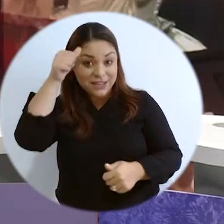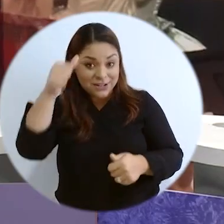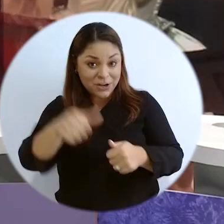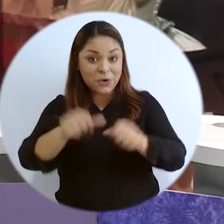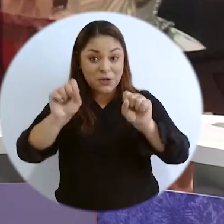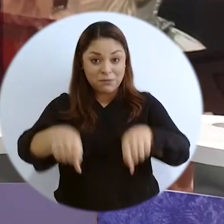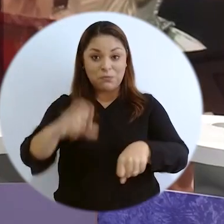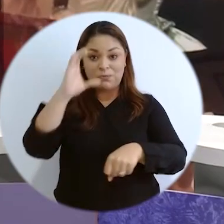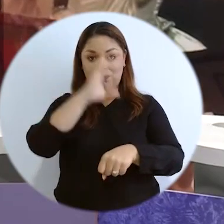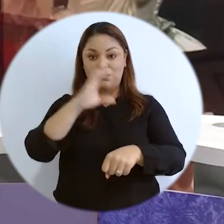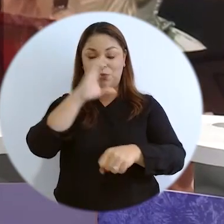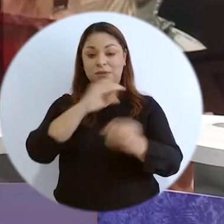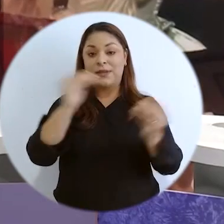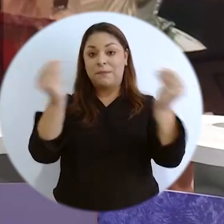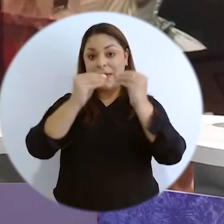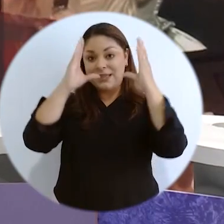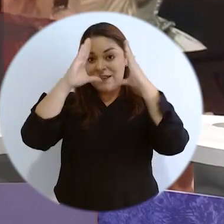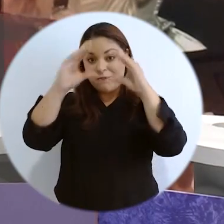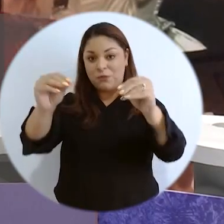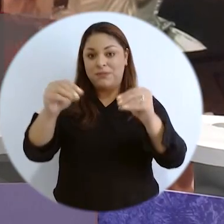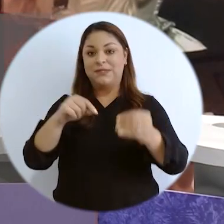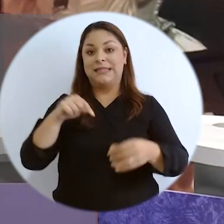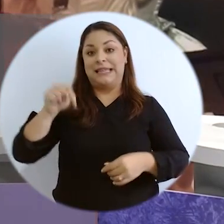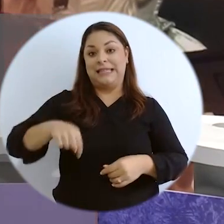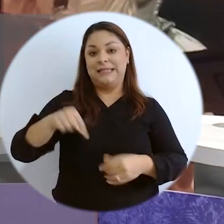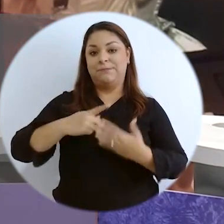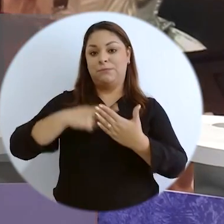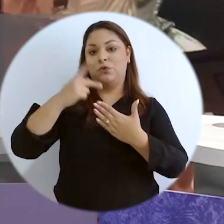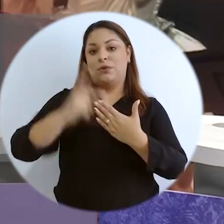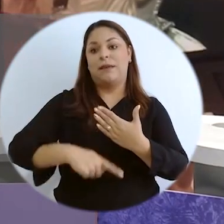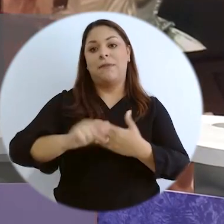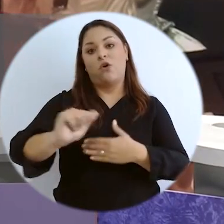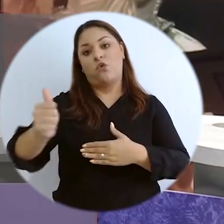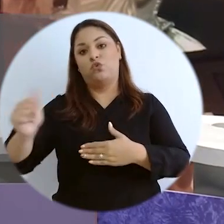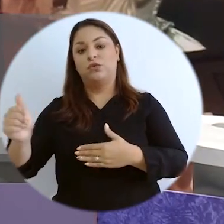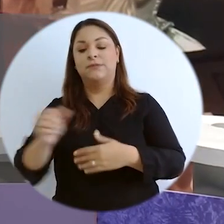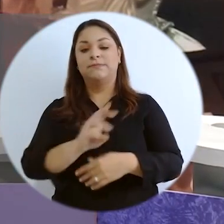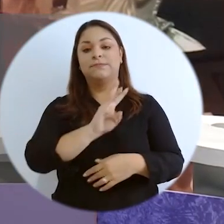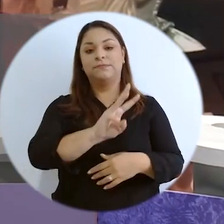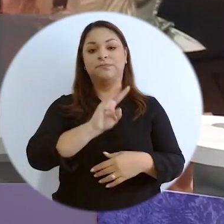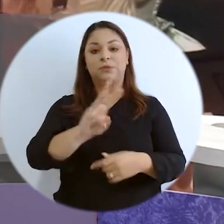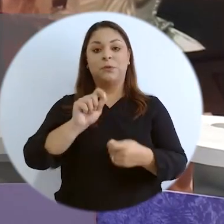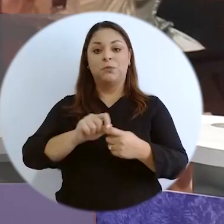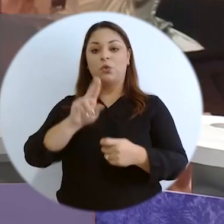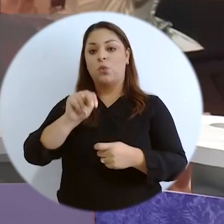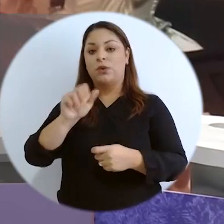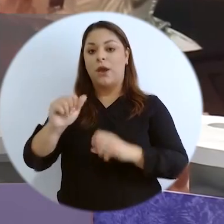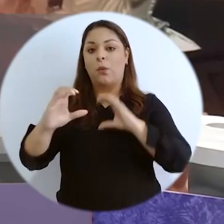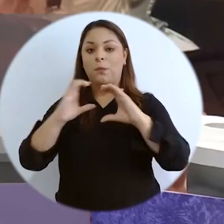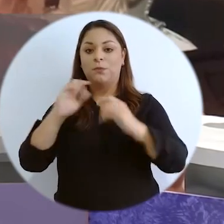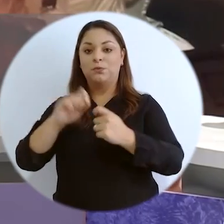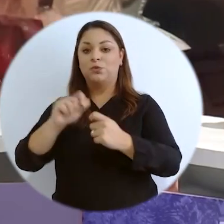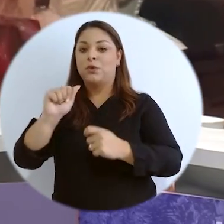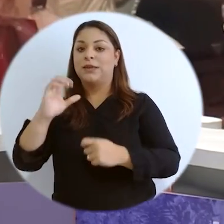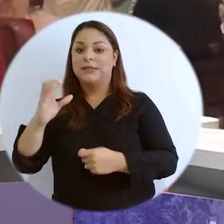Mirada. Les recuerdo que puede buscar más información sobre este programa y otros en